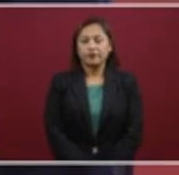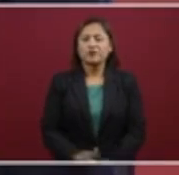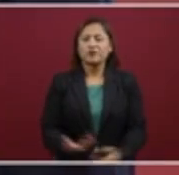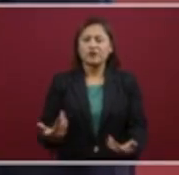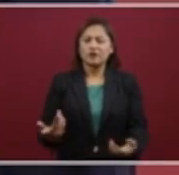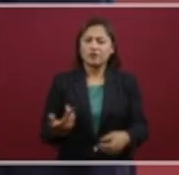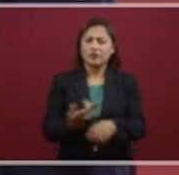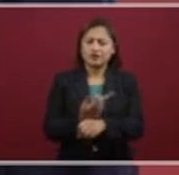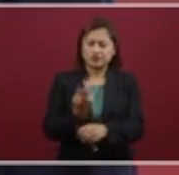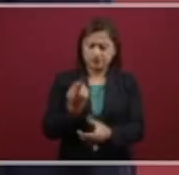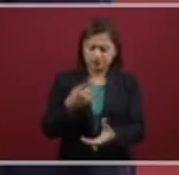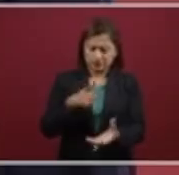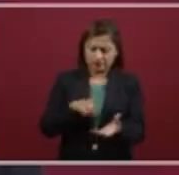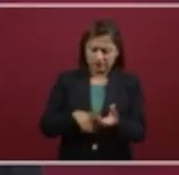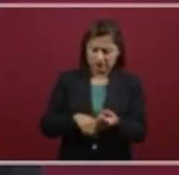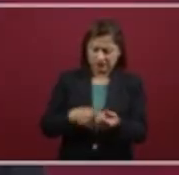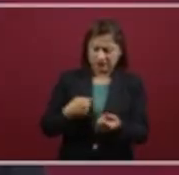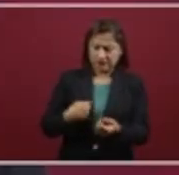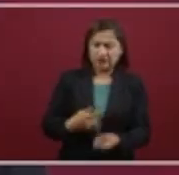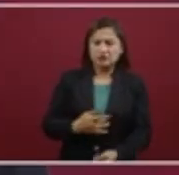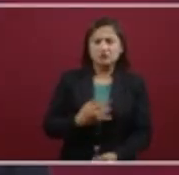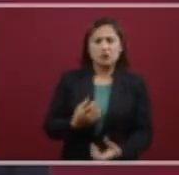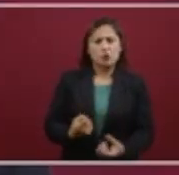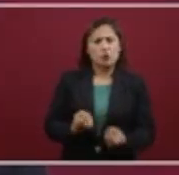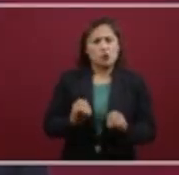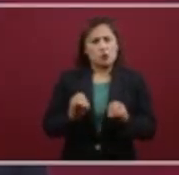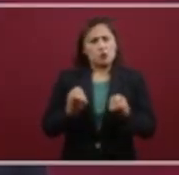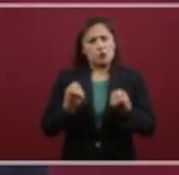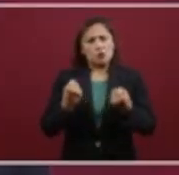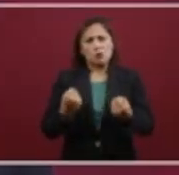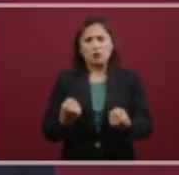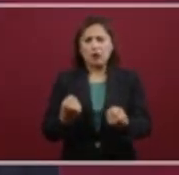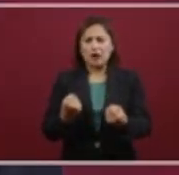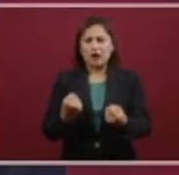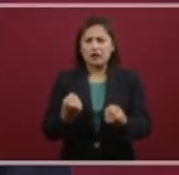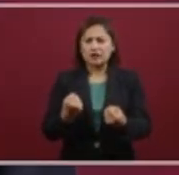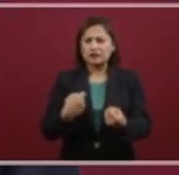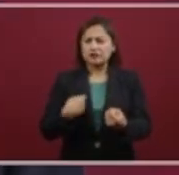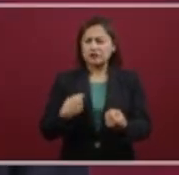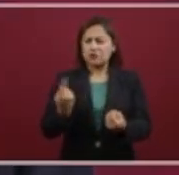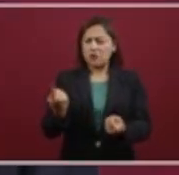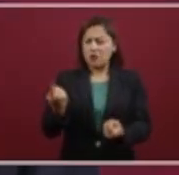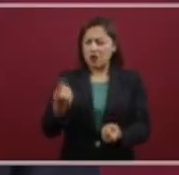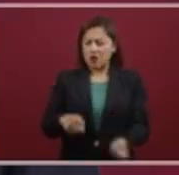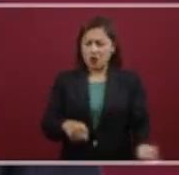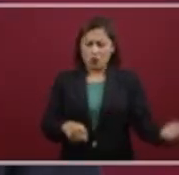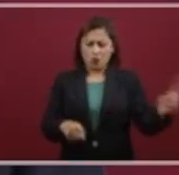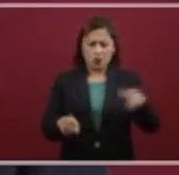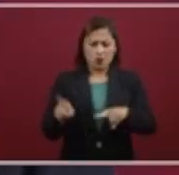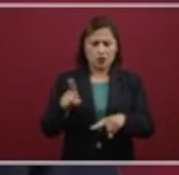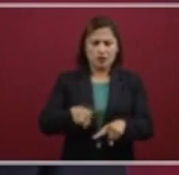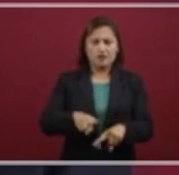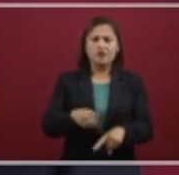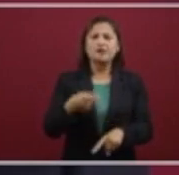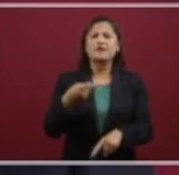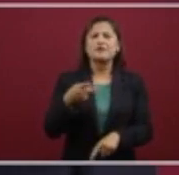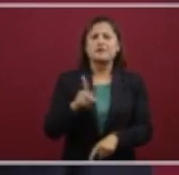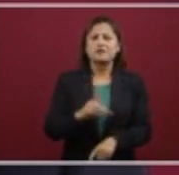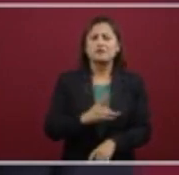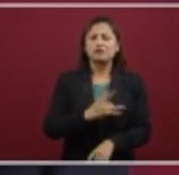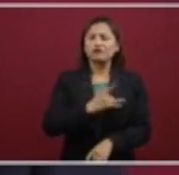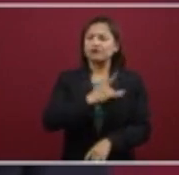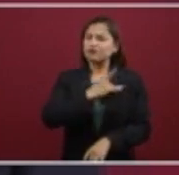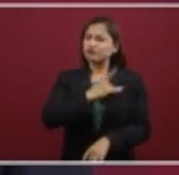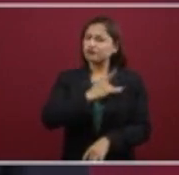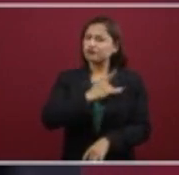muy fuerte, se tiene autoridad moral y eso permite tener